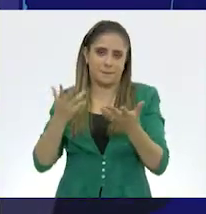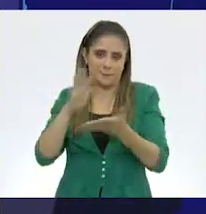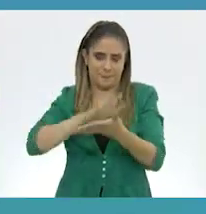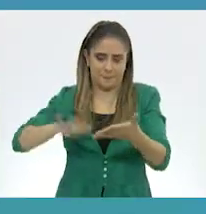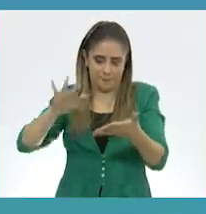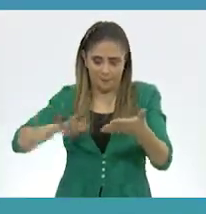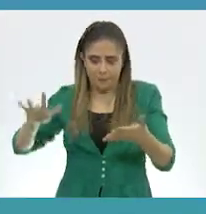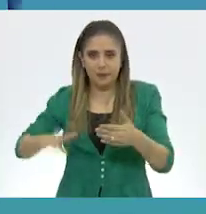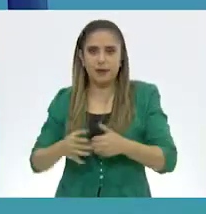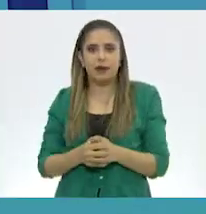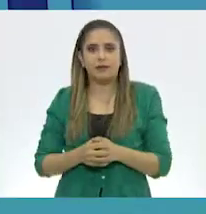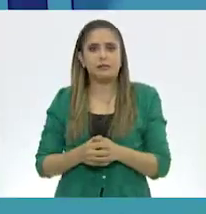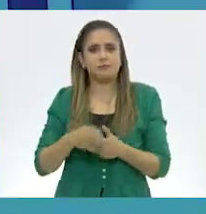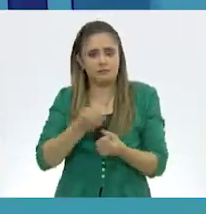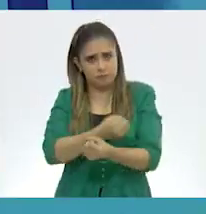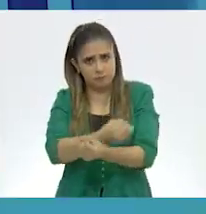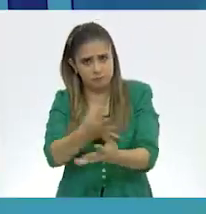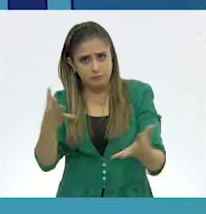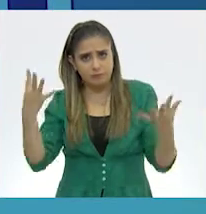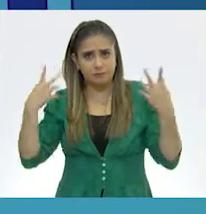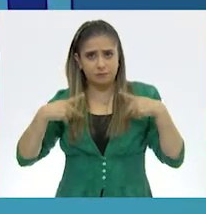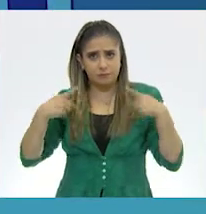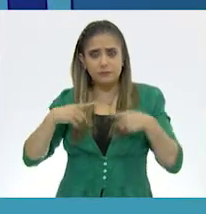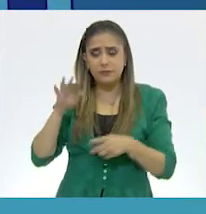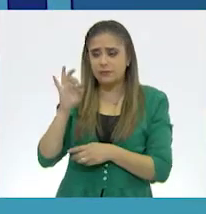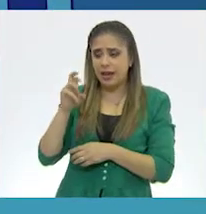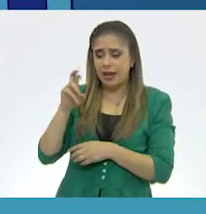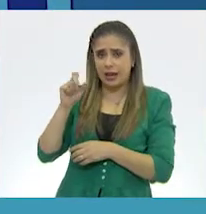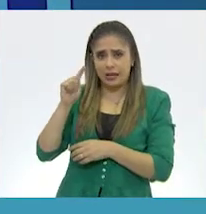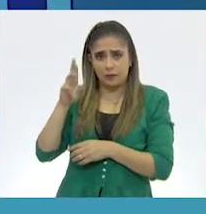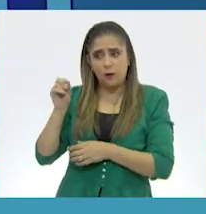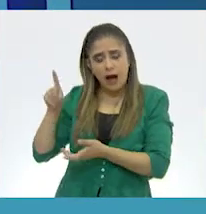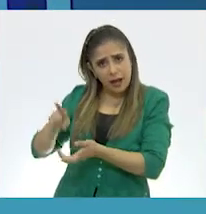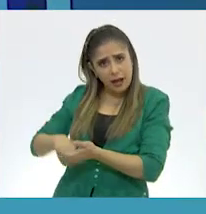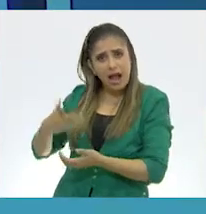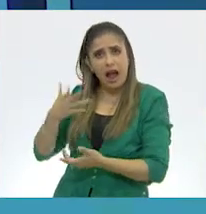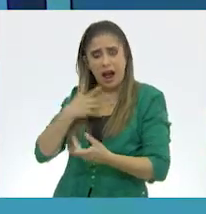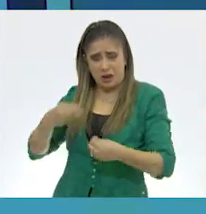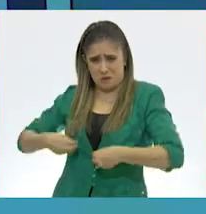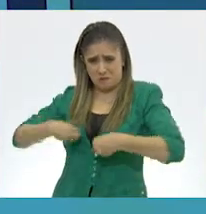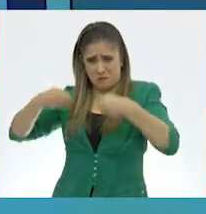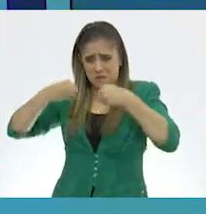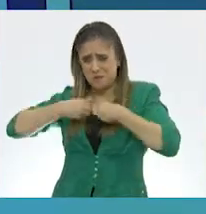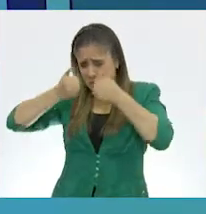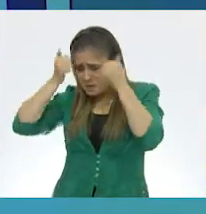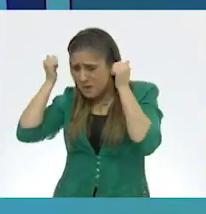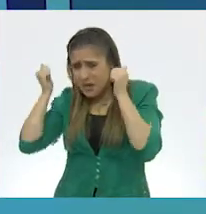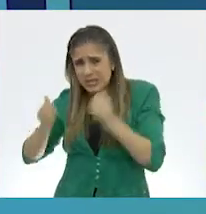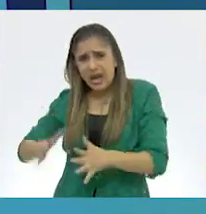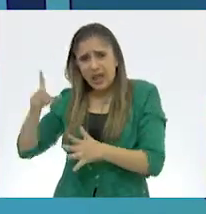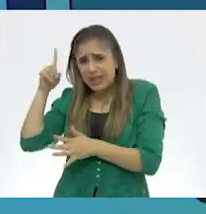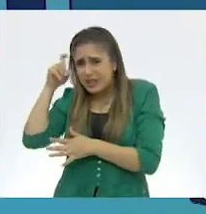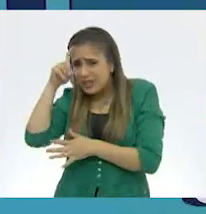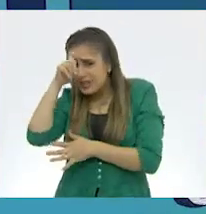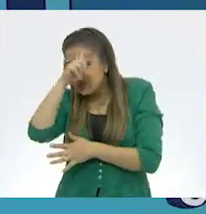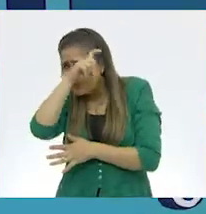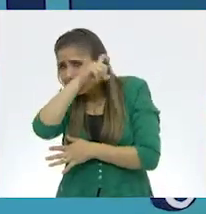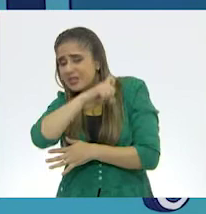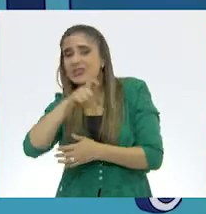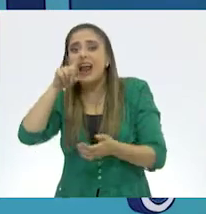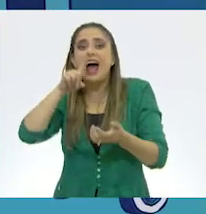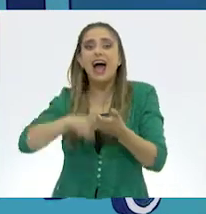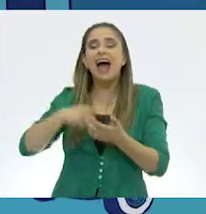Es preciso que los hombres sepan que los féretros tenemos una vida interna sumamente intensa y que en nuestros escasos ratos de buen